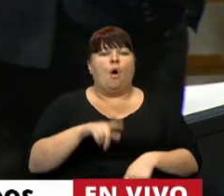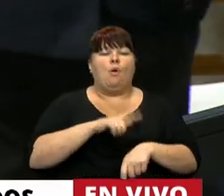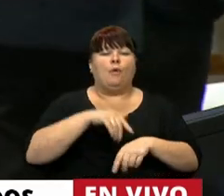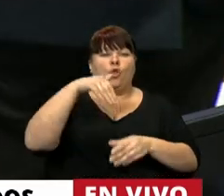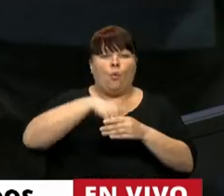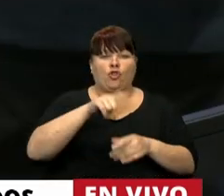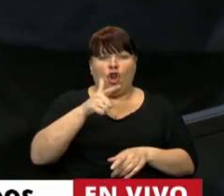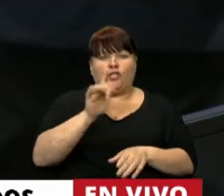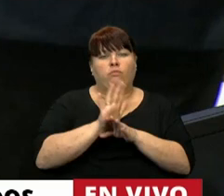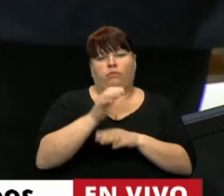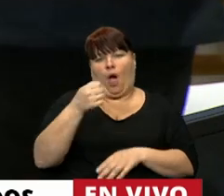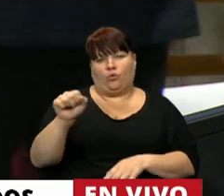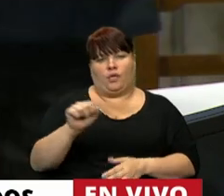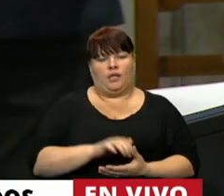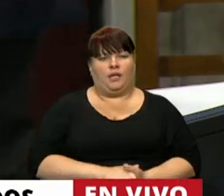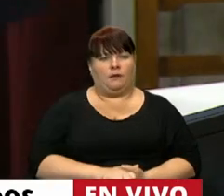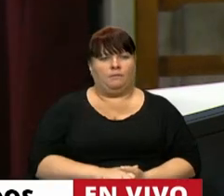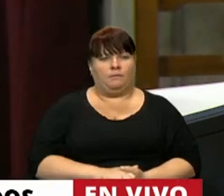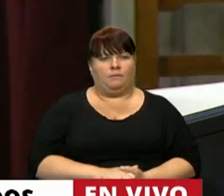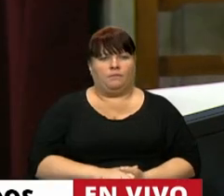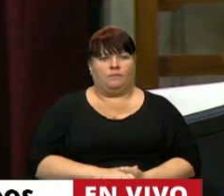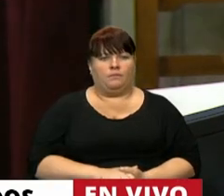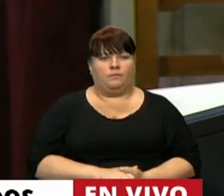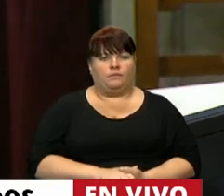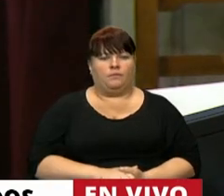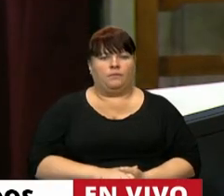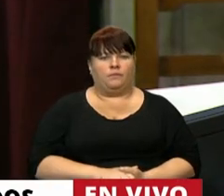Ausente a la hora de votar.